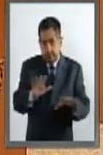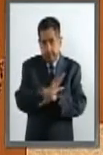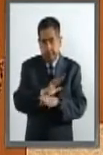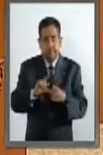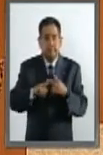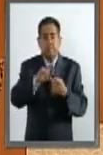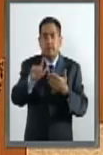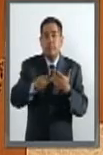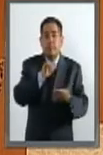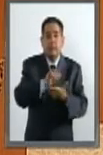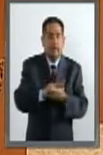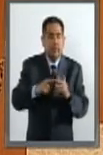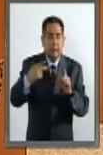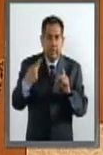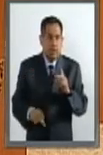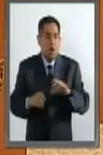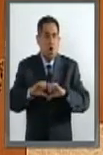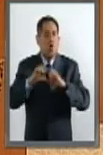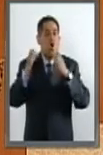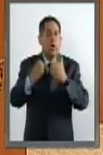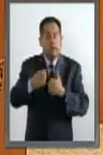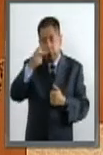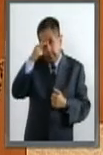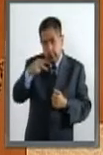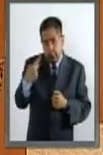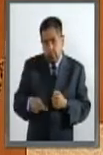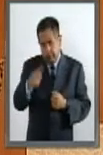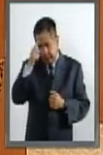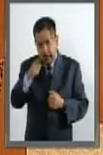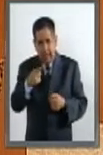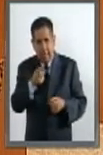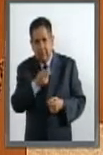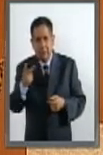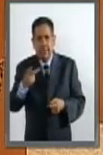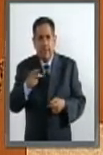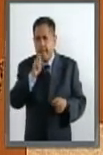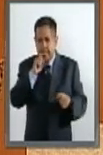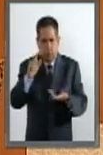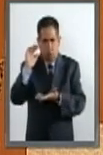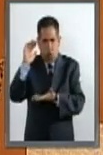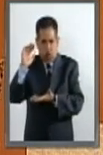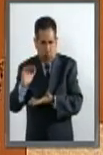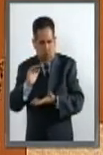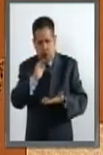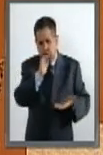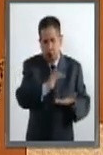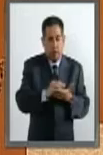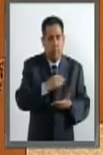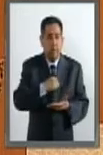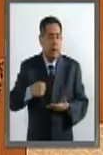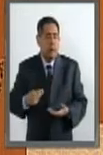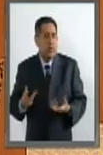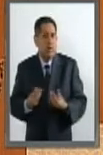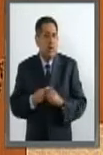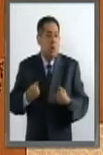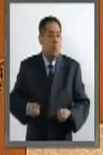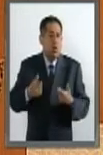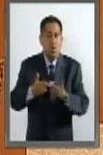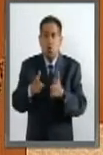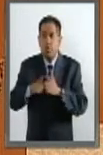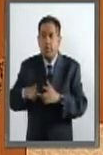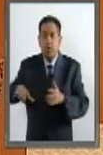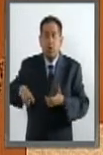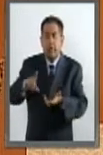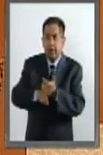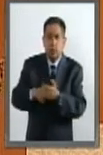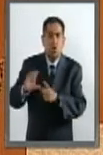la Ley Orgánica del Congreso de la Unión para reducir en las mismas proporciones la integración de los órganos de gobierno,